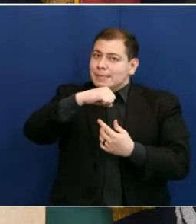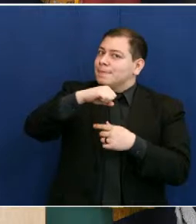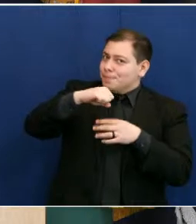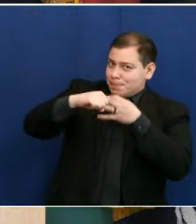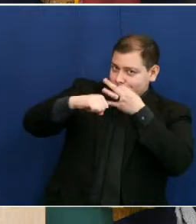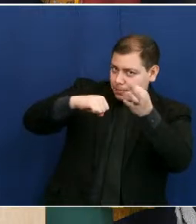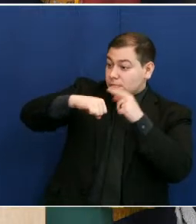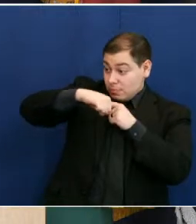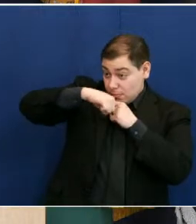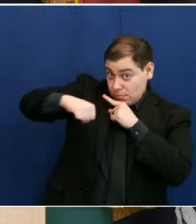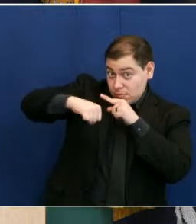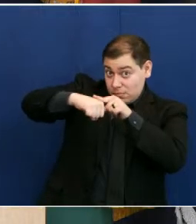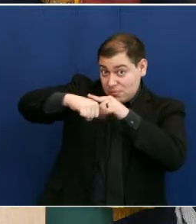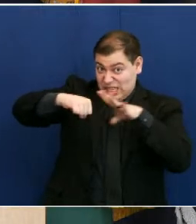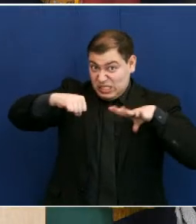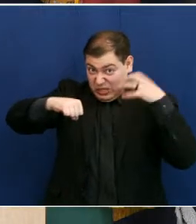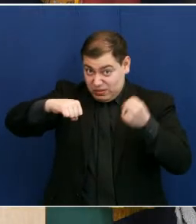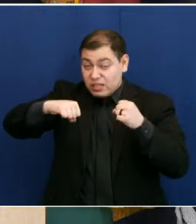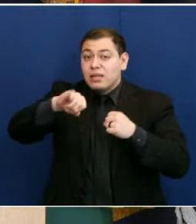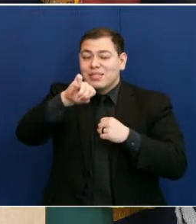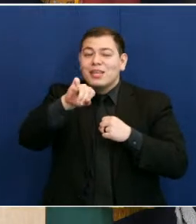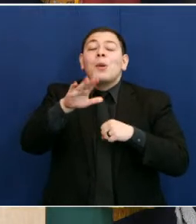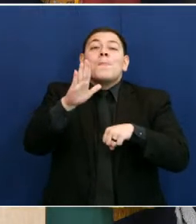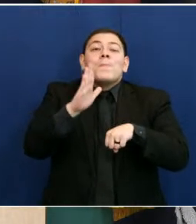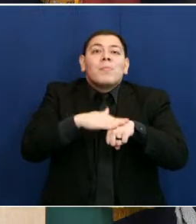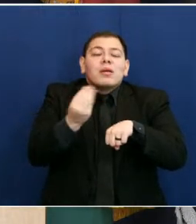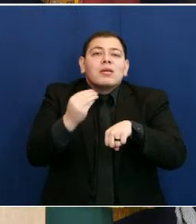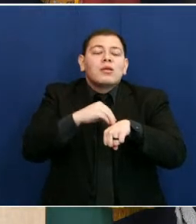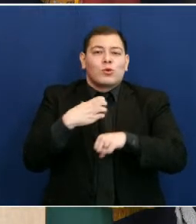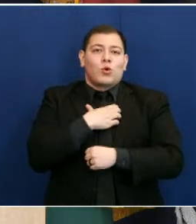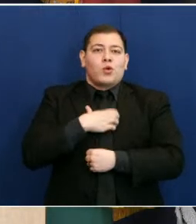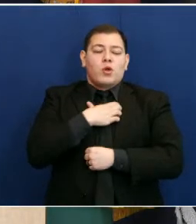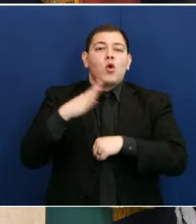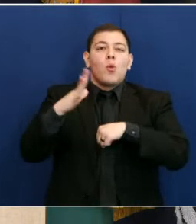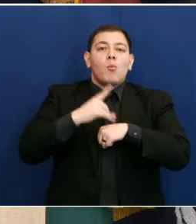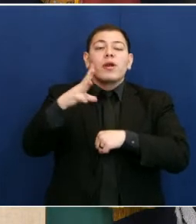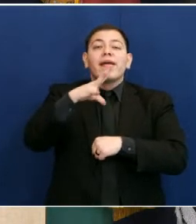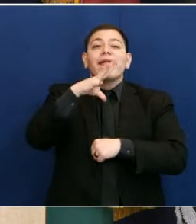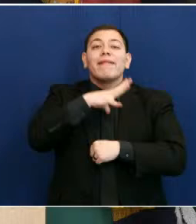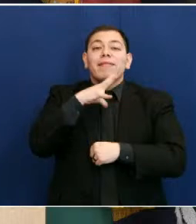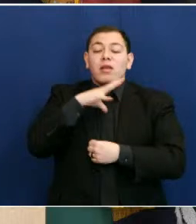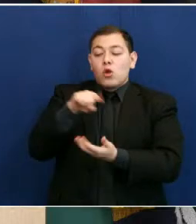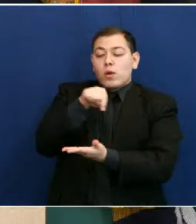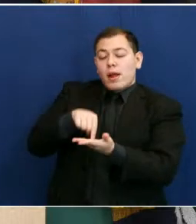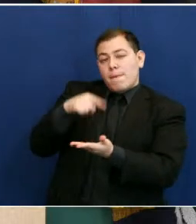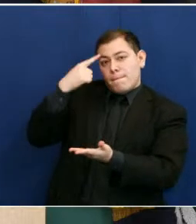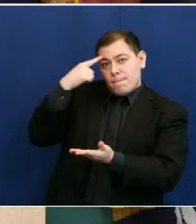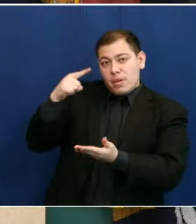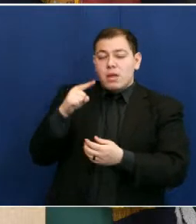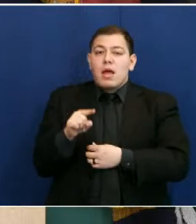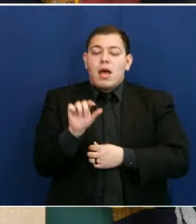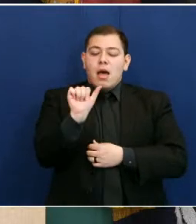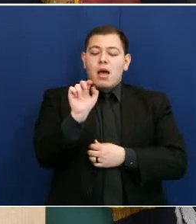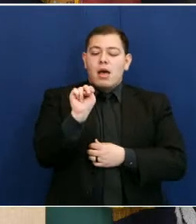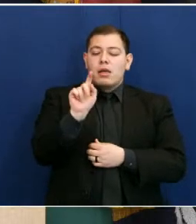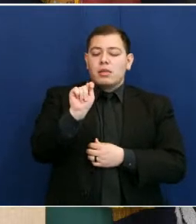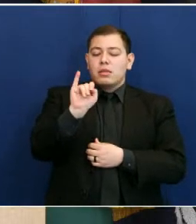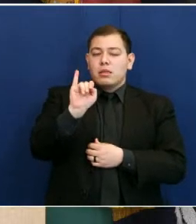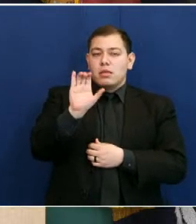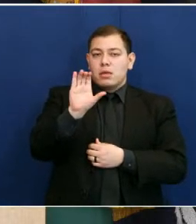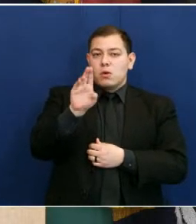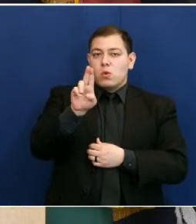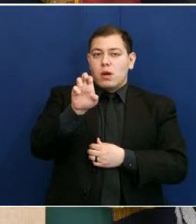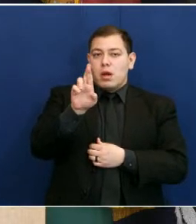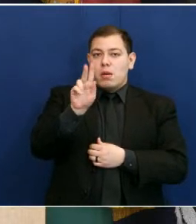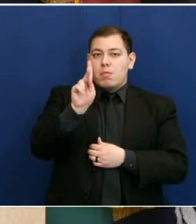este pasado lunes tuvimos el honor de abrir un nuevo centro regional de anticuerpos monoclonales del condado de San